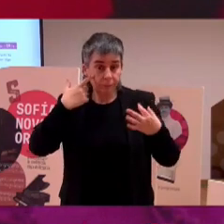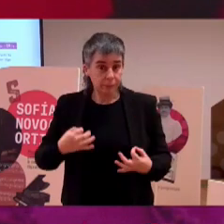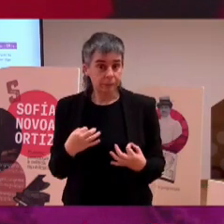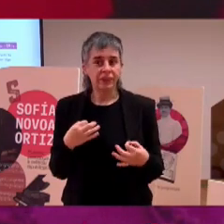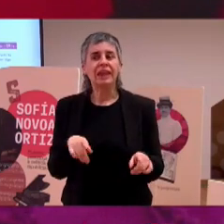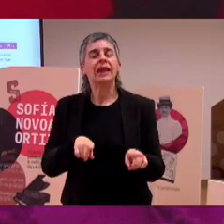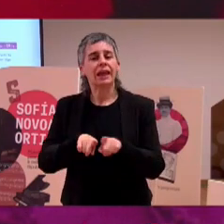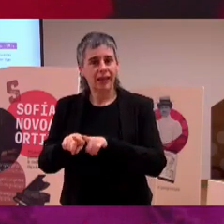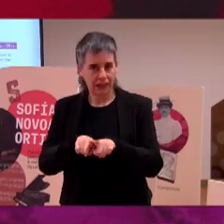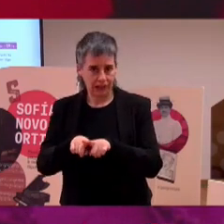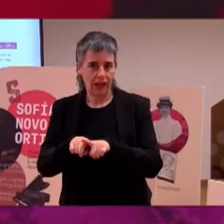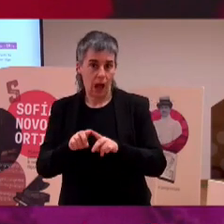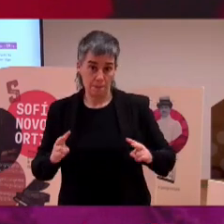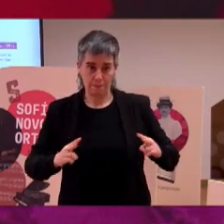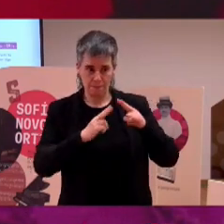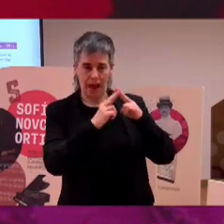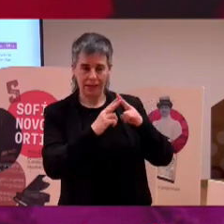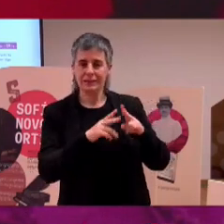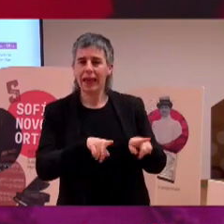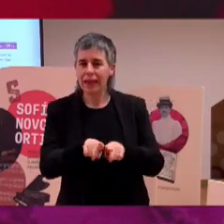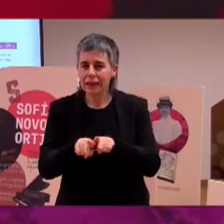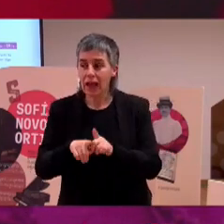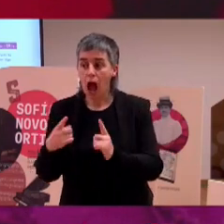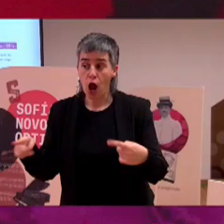que fai desde París dos concertos aos que vai